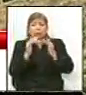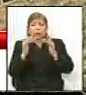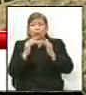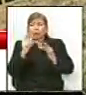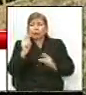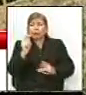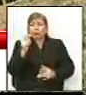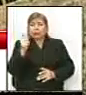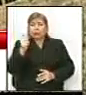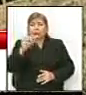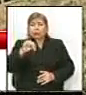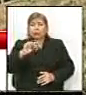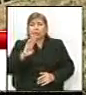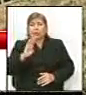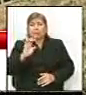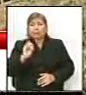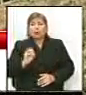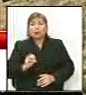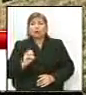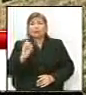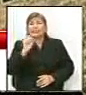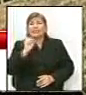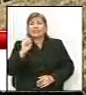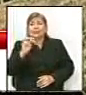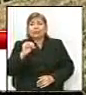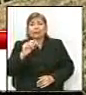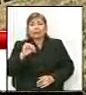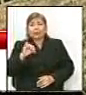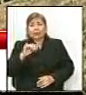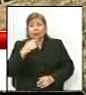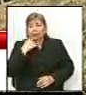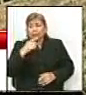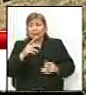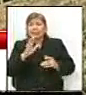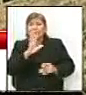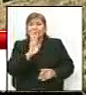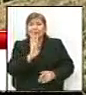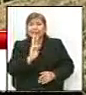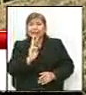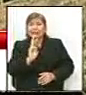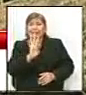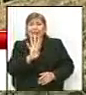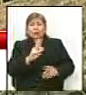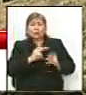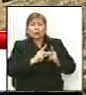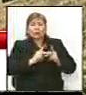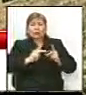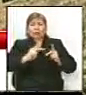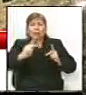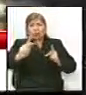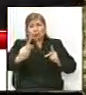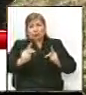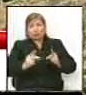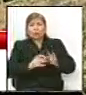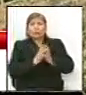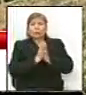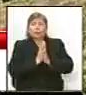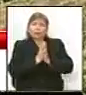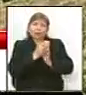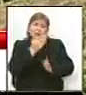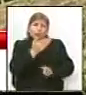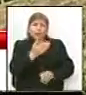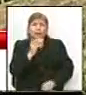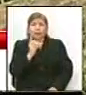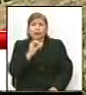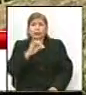Tambo, San Miguel, Mancachcan, cae carretera, valor 64 kilómetros. Entonces, chaitaya, señor congresista Joaquín